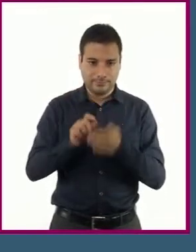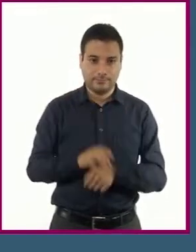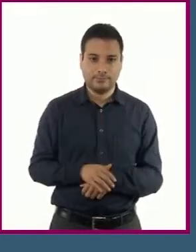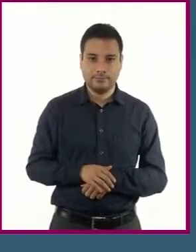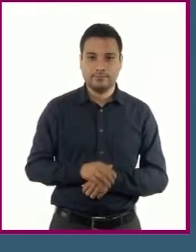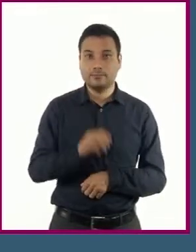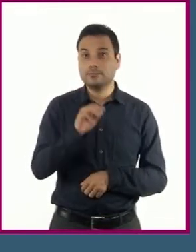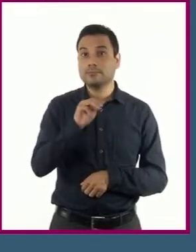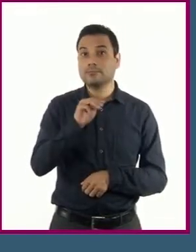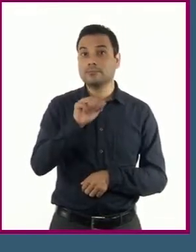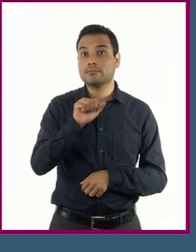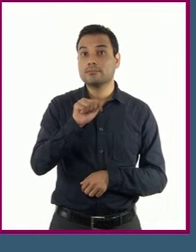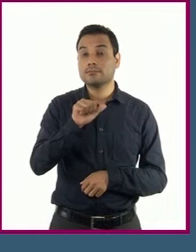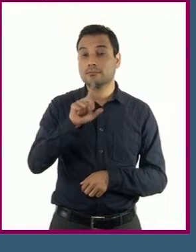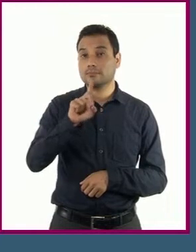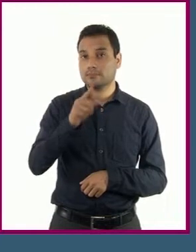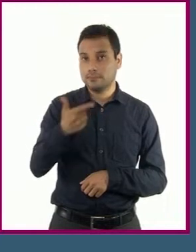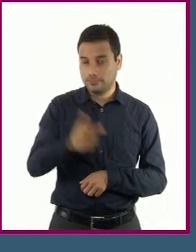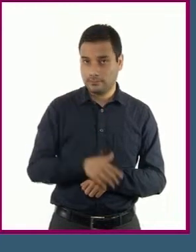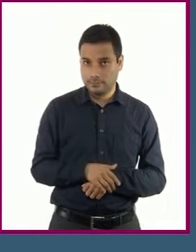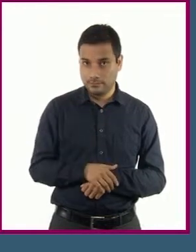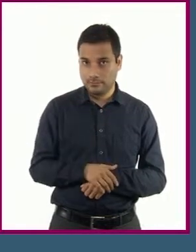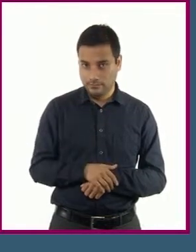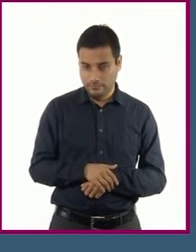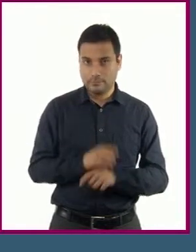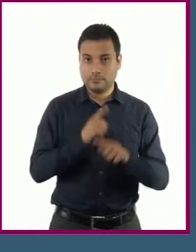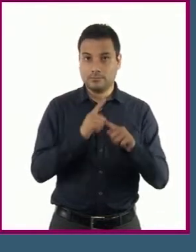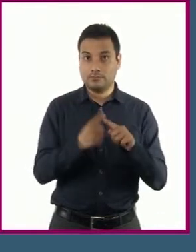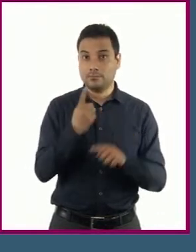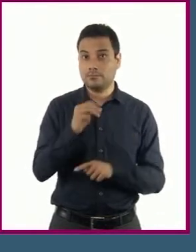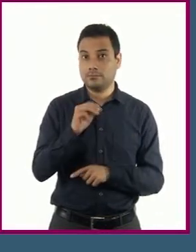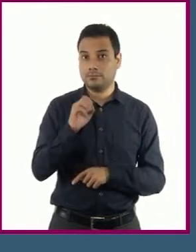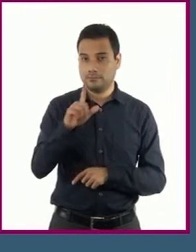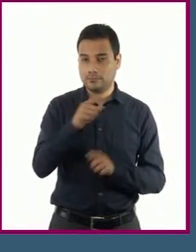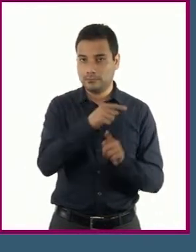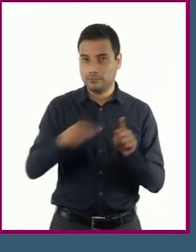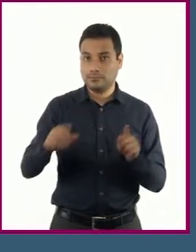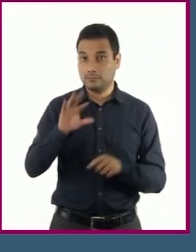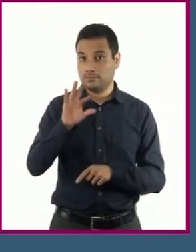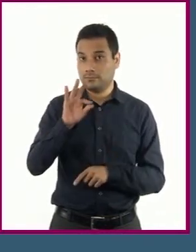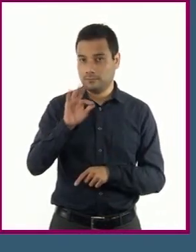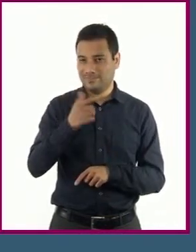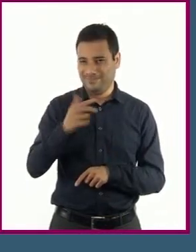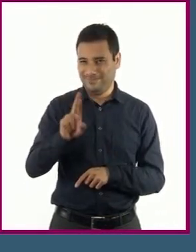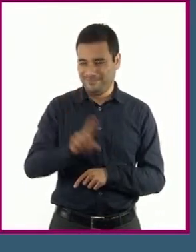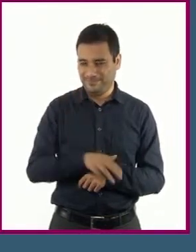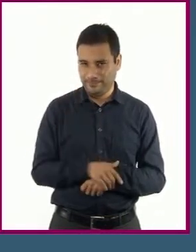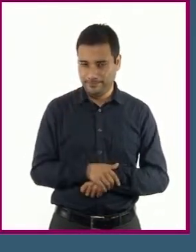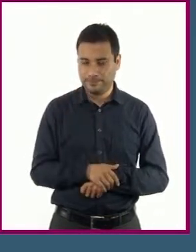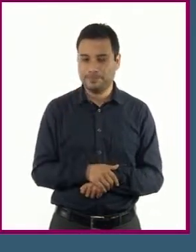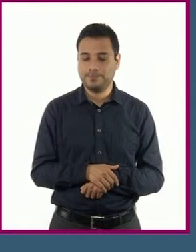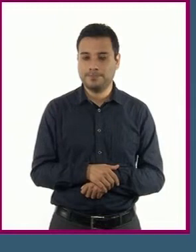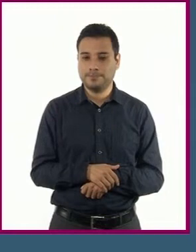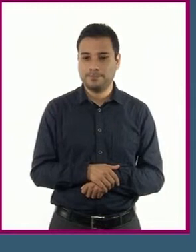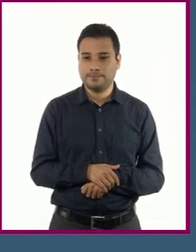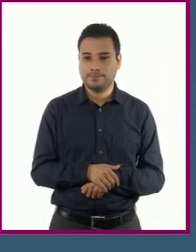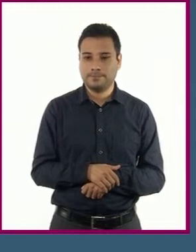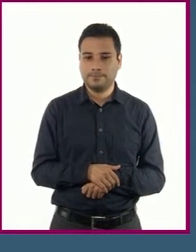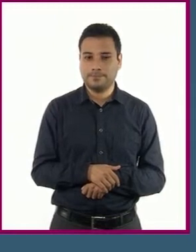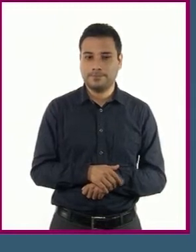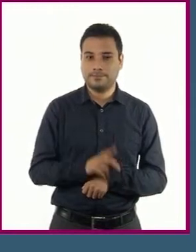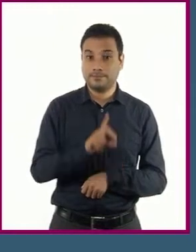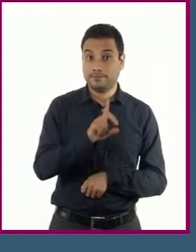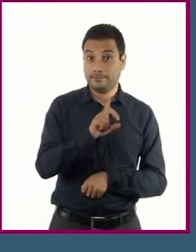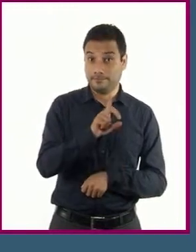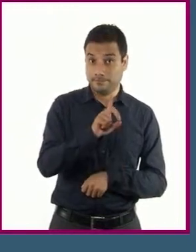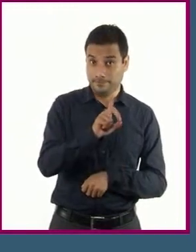de 30 gramos de calcio por 1 mol de calcio entre 40 gramos de calcio. 30